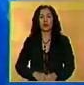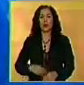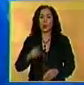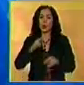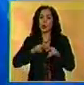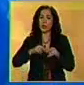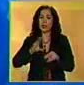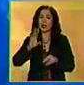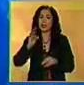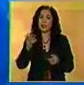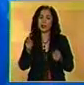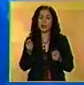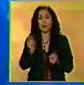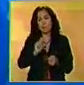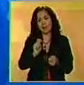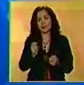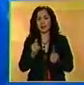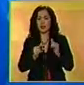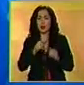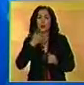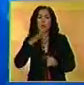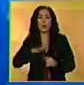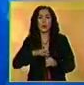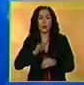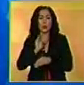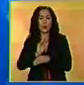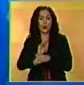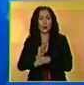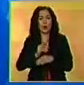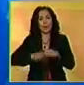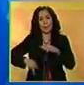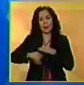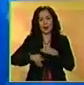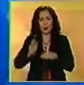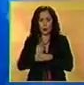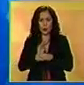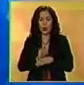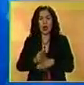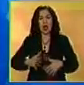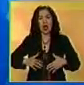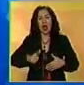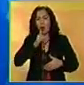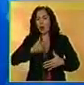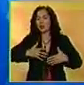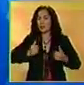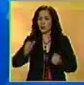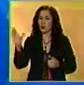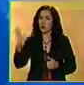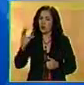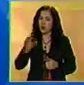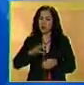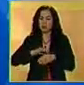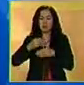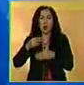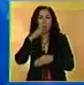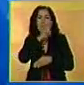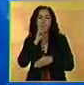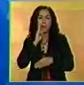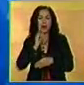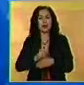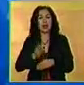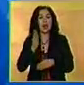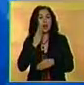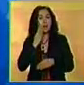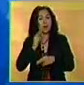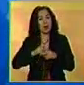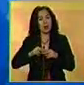Una pequeña de 7 meses de nacida murió en una guardería ubicada en el sector Aguasalud en Caracas, donde la dejaron sus padres. La